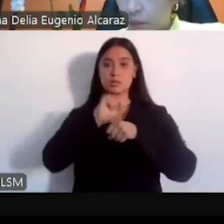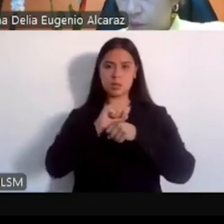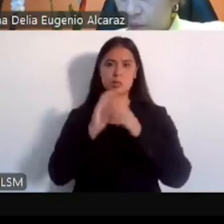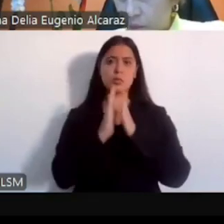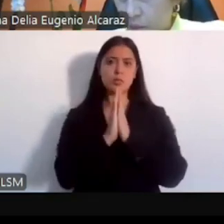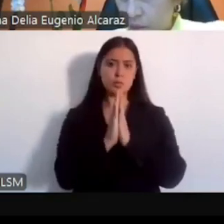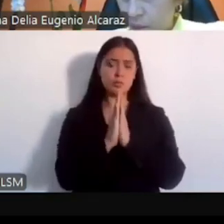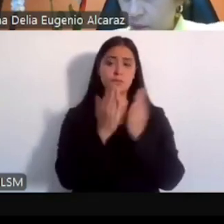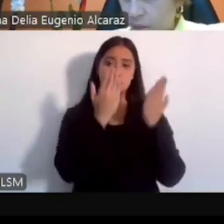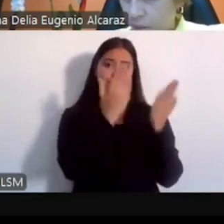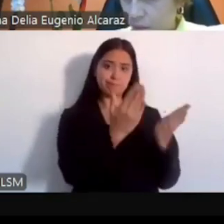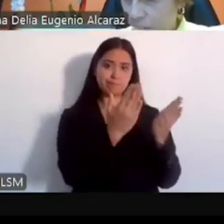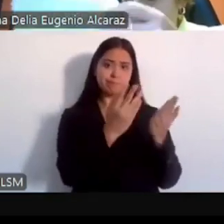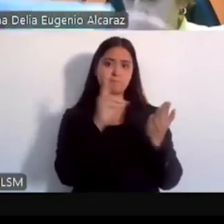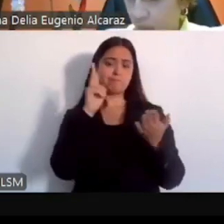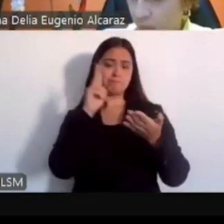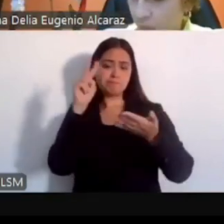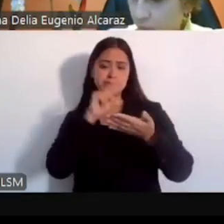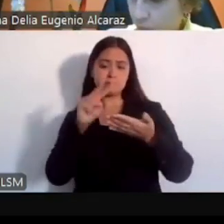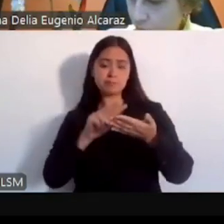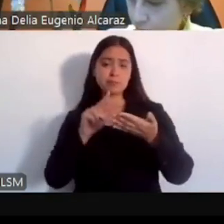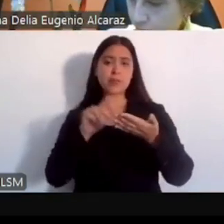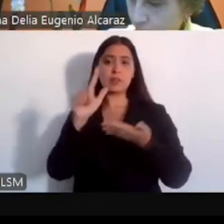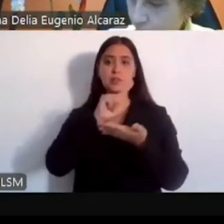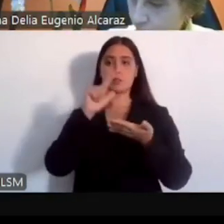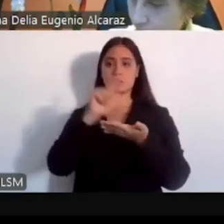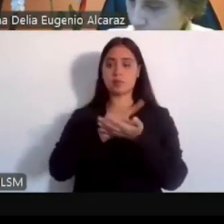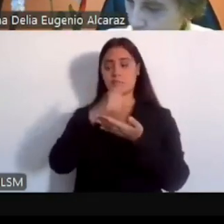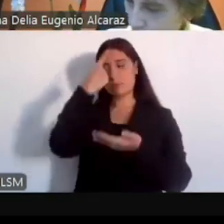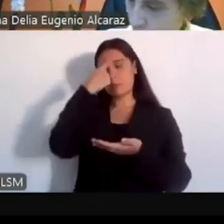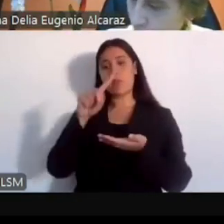proceda a verificar el quórum legal para sesionar